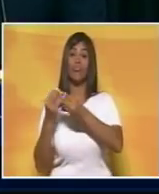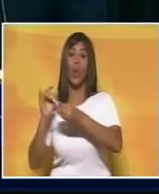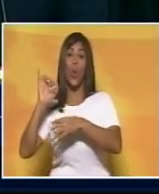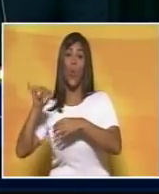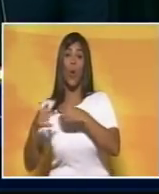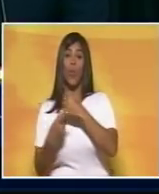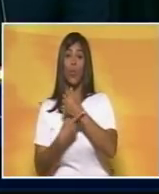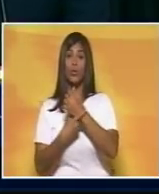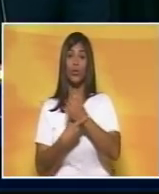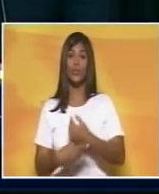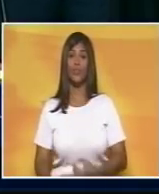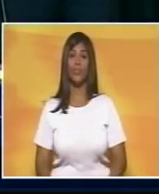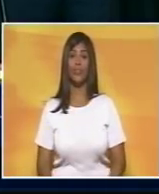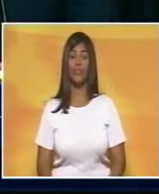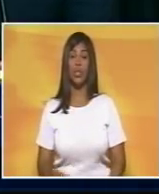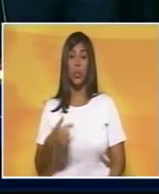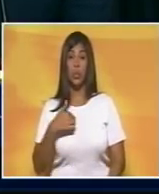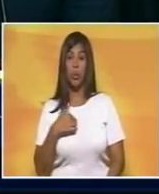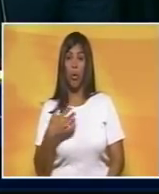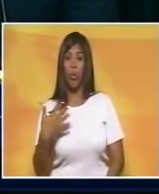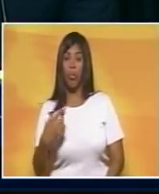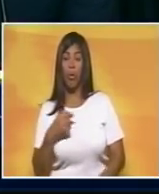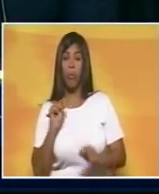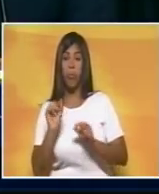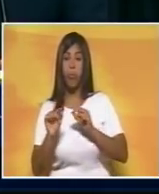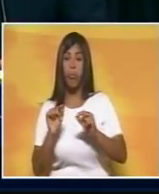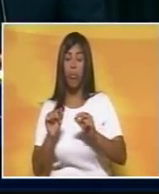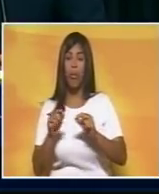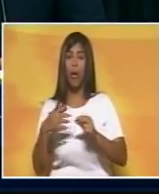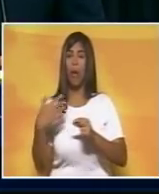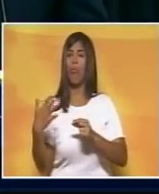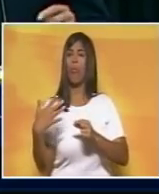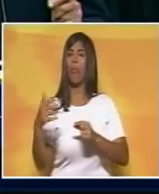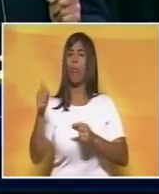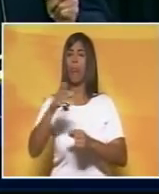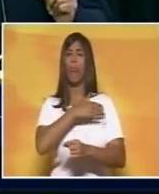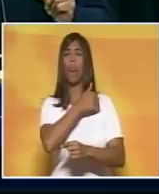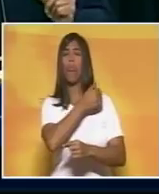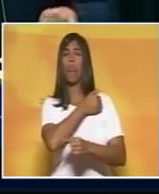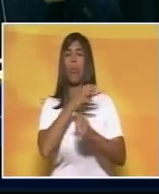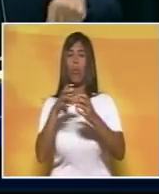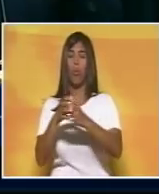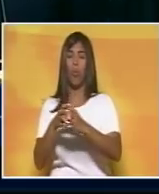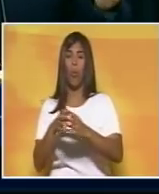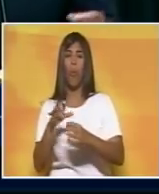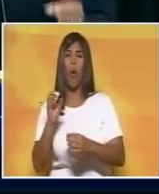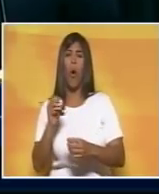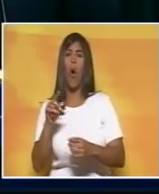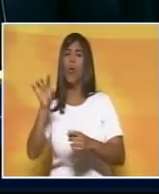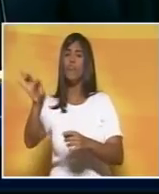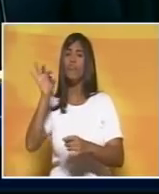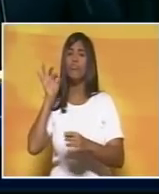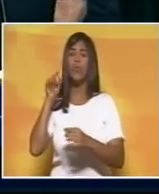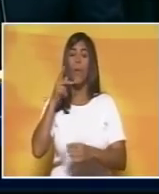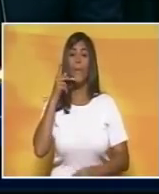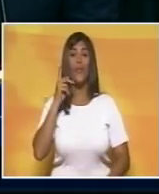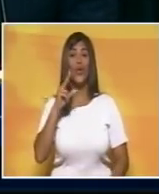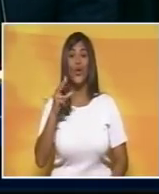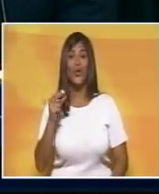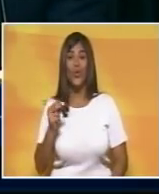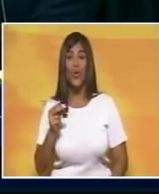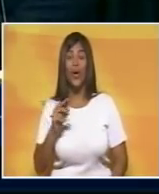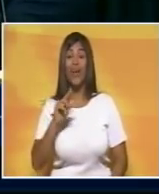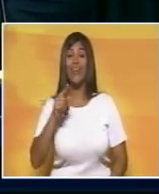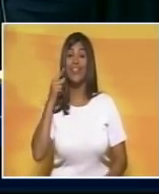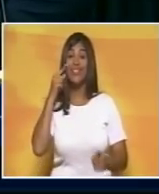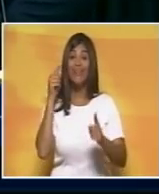Juan Guaidó. Aquí no estamos hablando de que fue un funcionario o de que fue un representante político, es directamente el